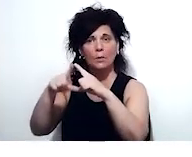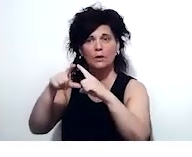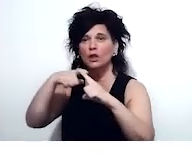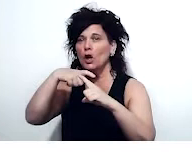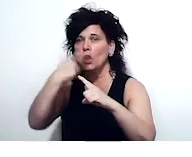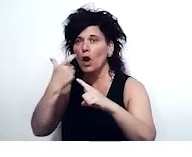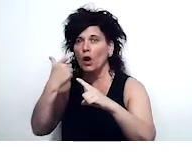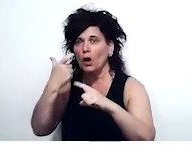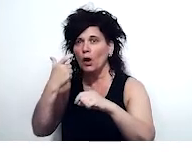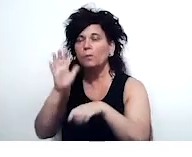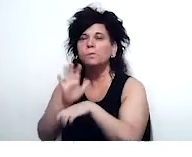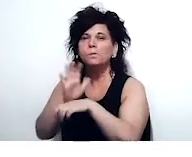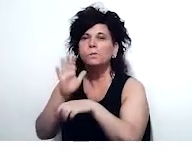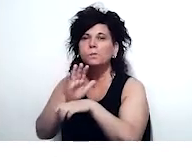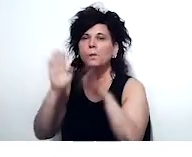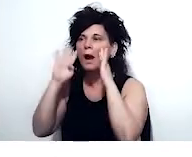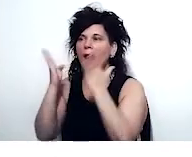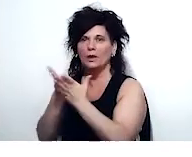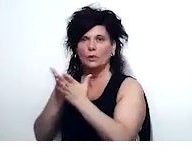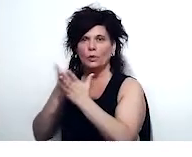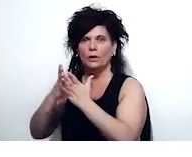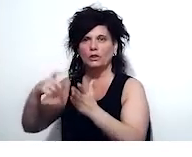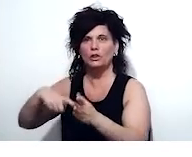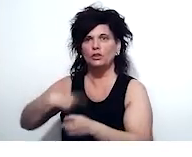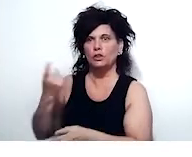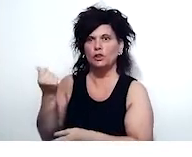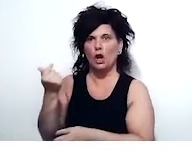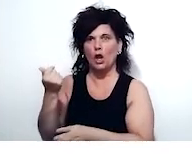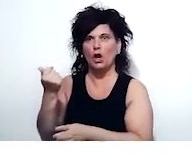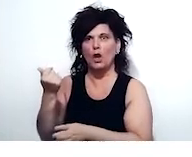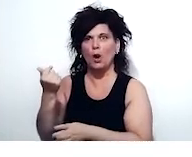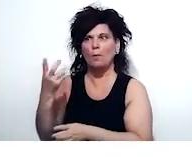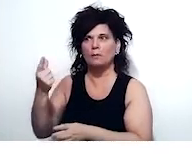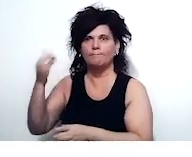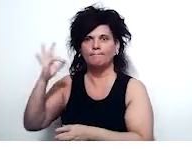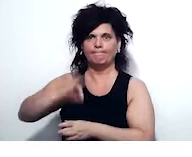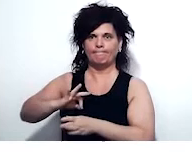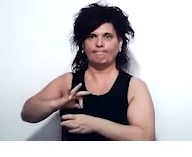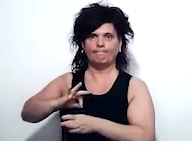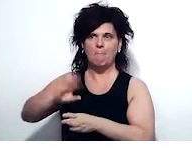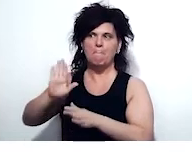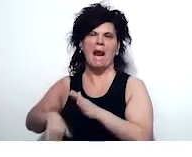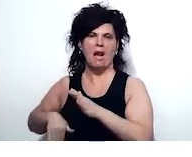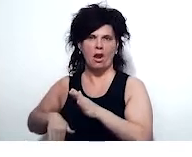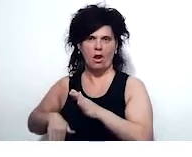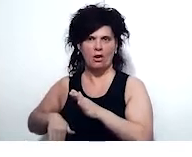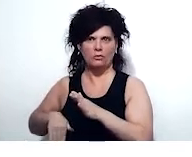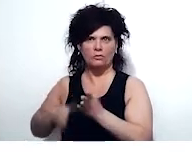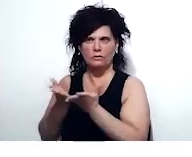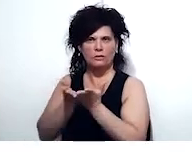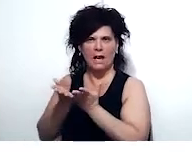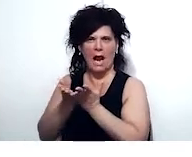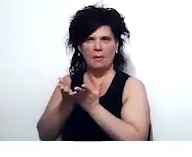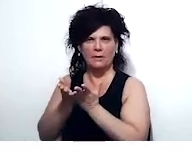el triangulito rojito, estudiantes socioeconómicamente desfavorecidos, los que tienen menos dinero, menos posibilidades de pagar un